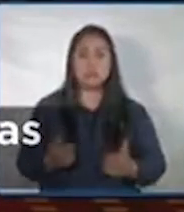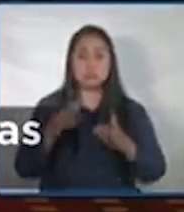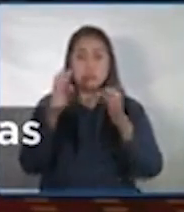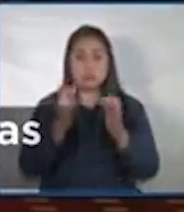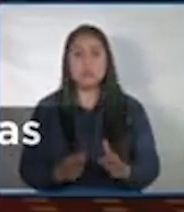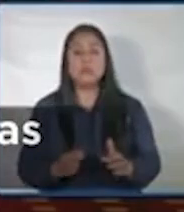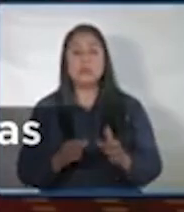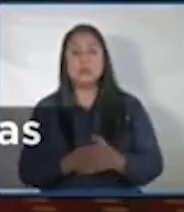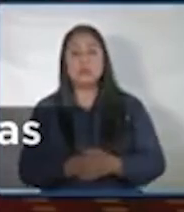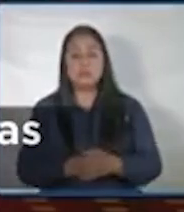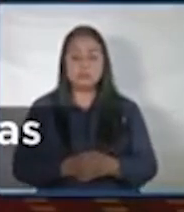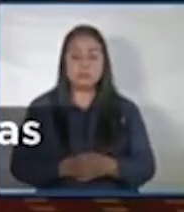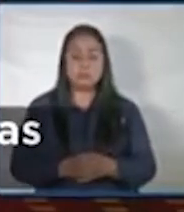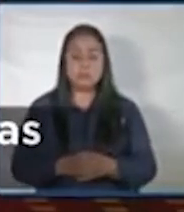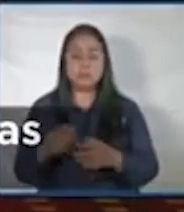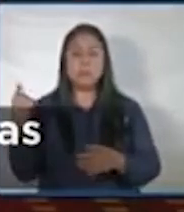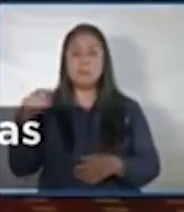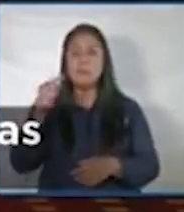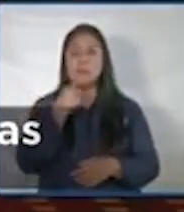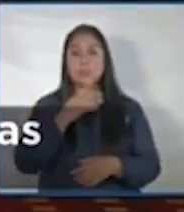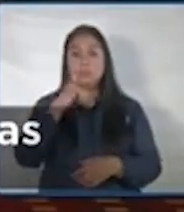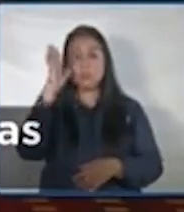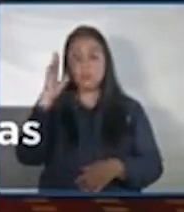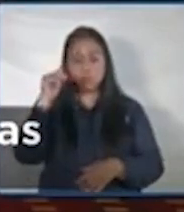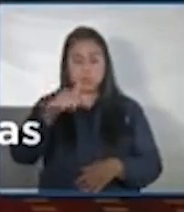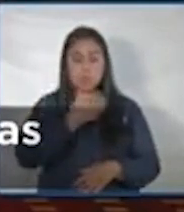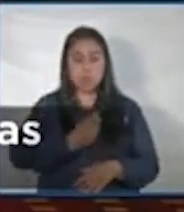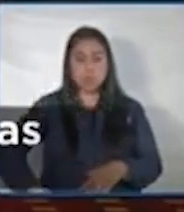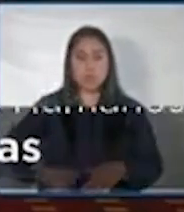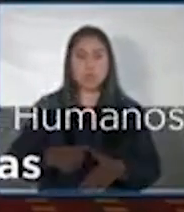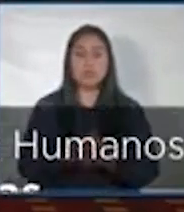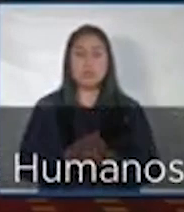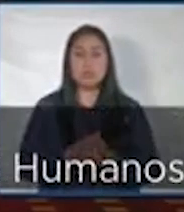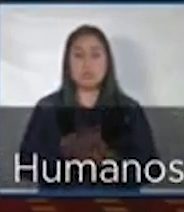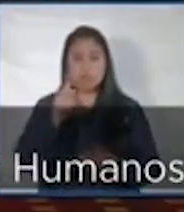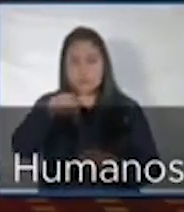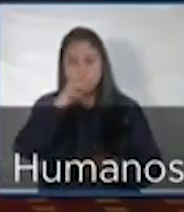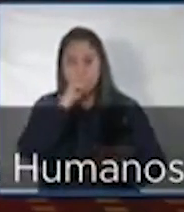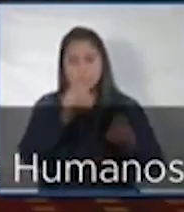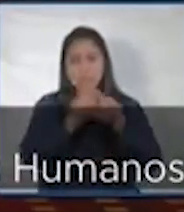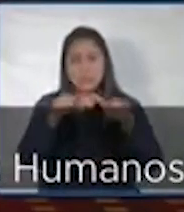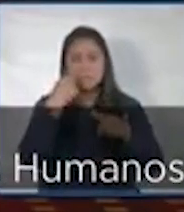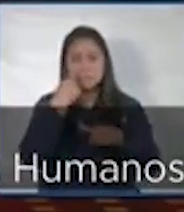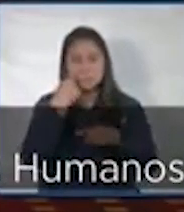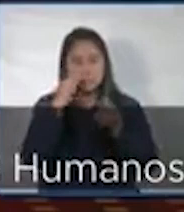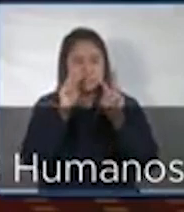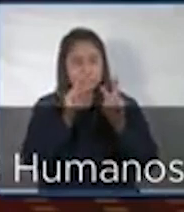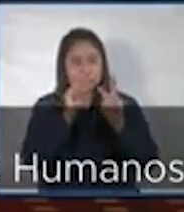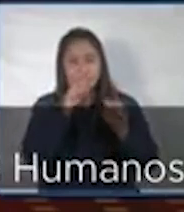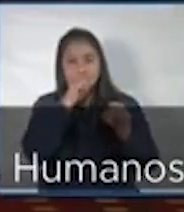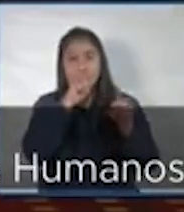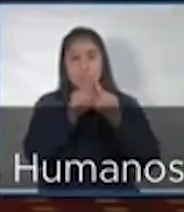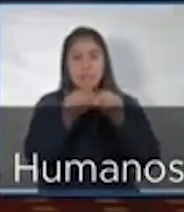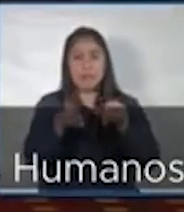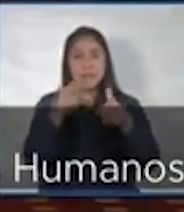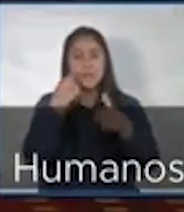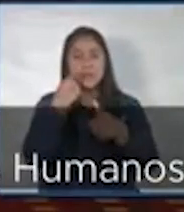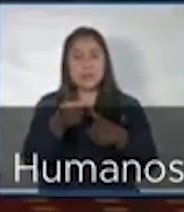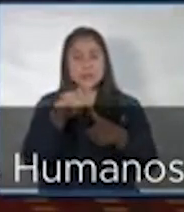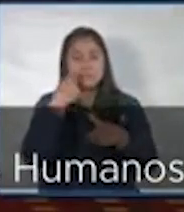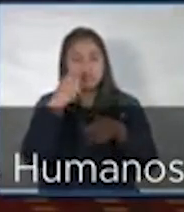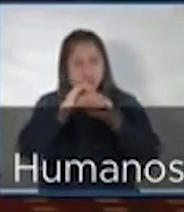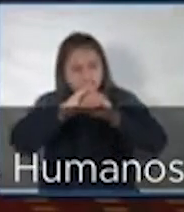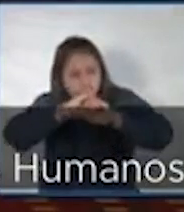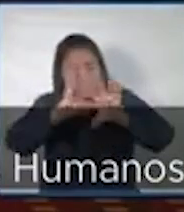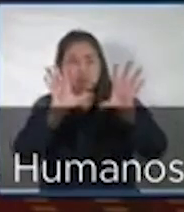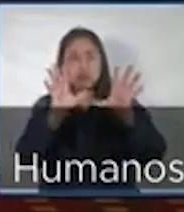personas. Para el cumplimiento del decreto gubernativo, debiendo observar los correspondientes parámetros de transparencia